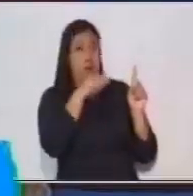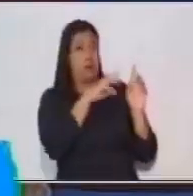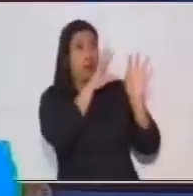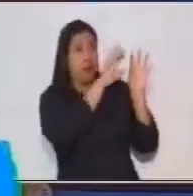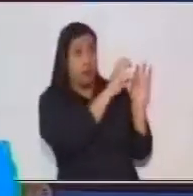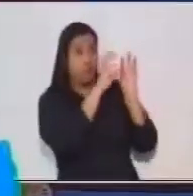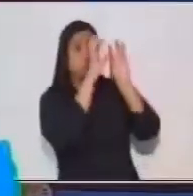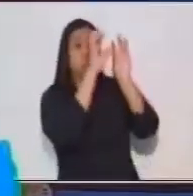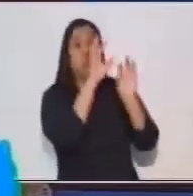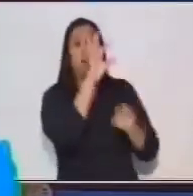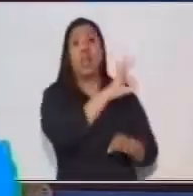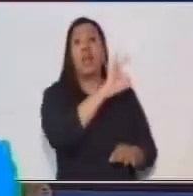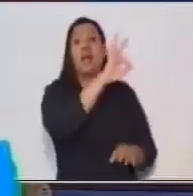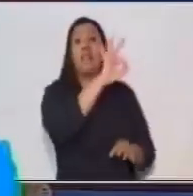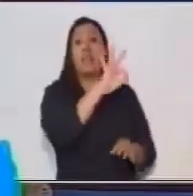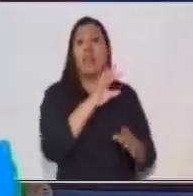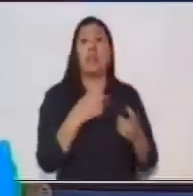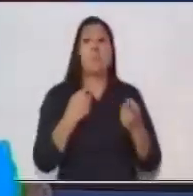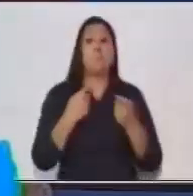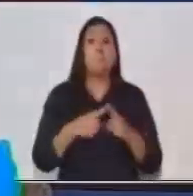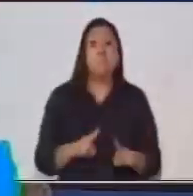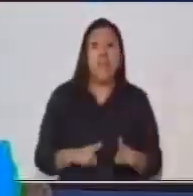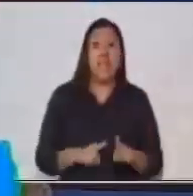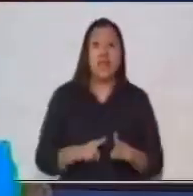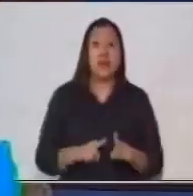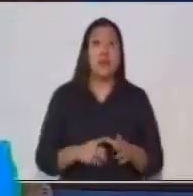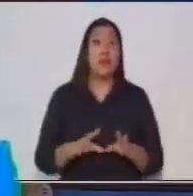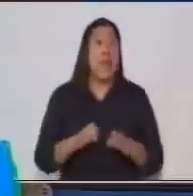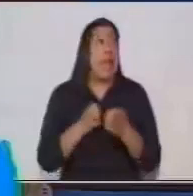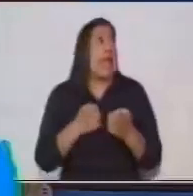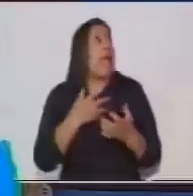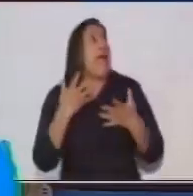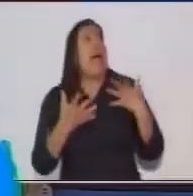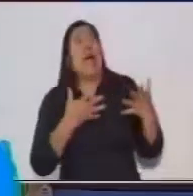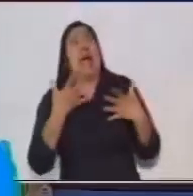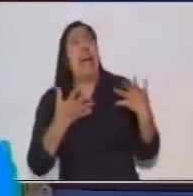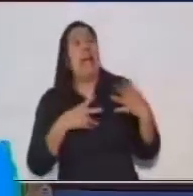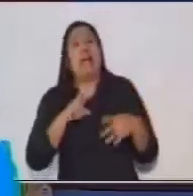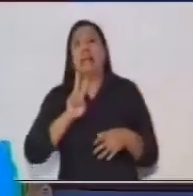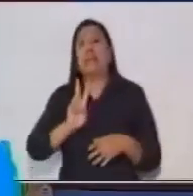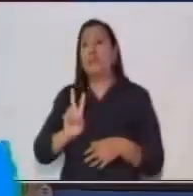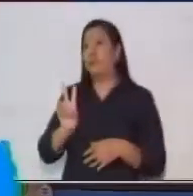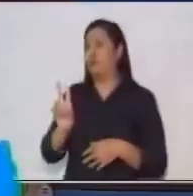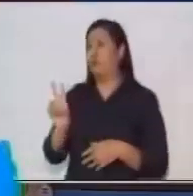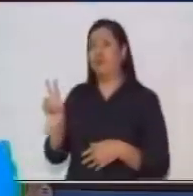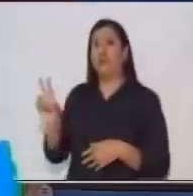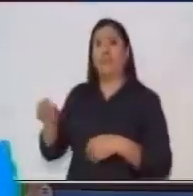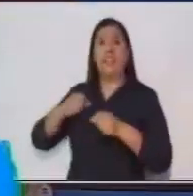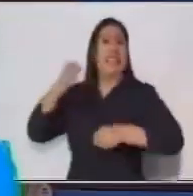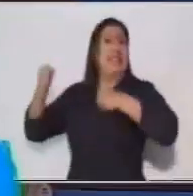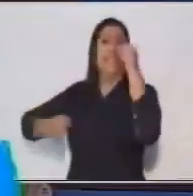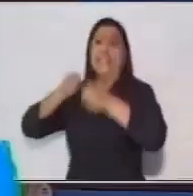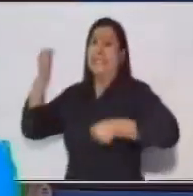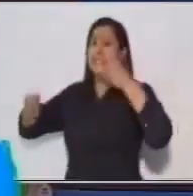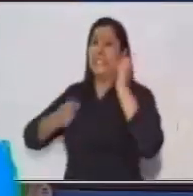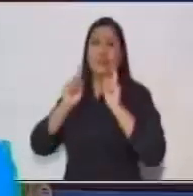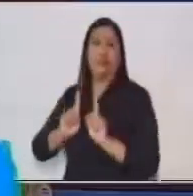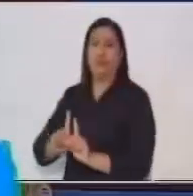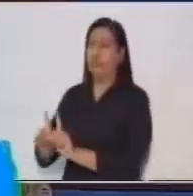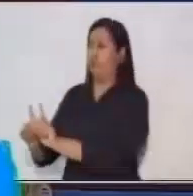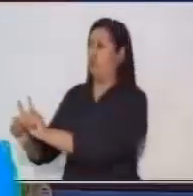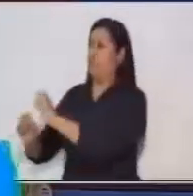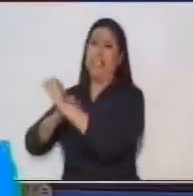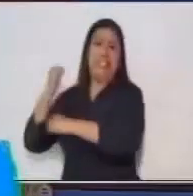ellos salen huyendo porque va detrás el enjambre. ¿Por qué?